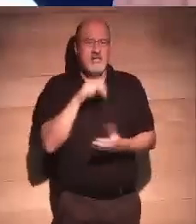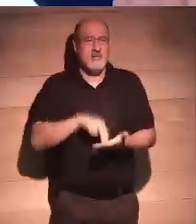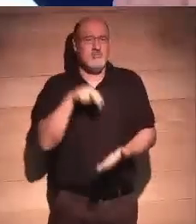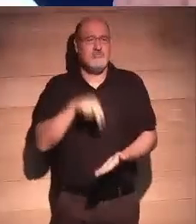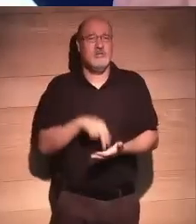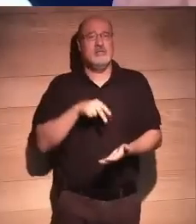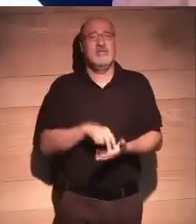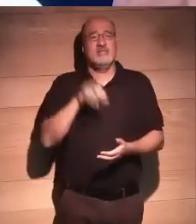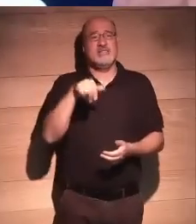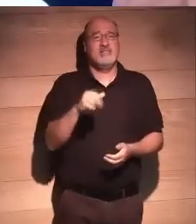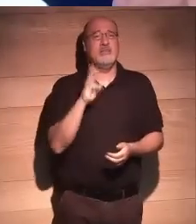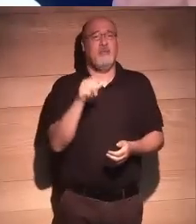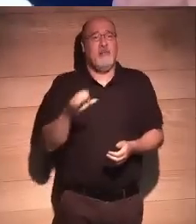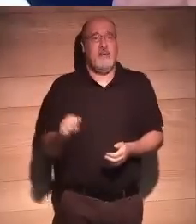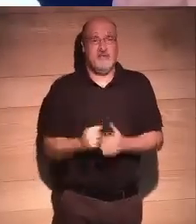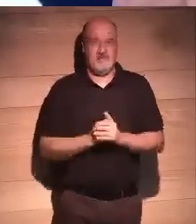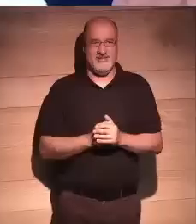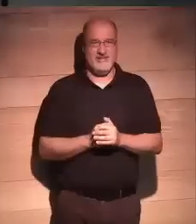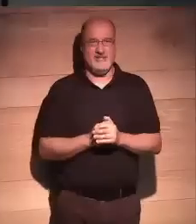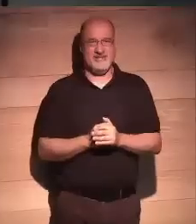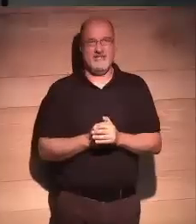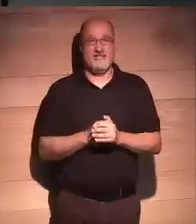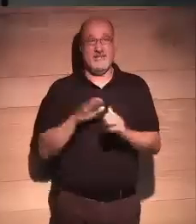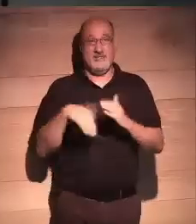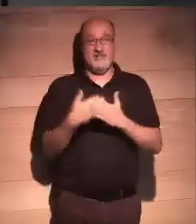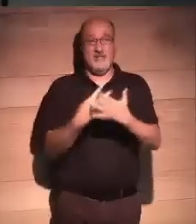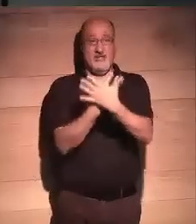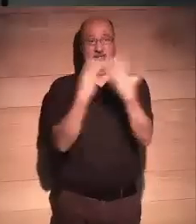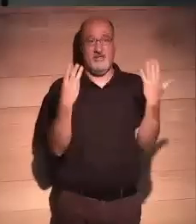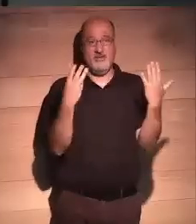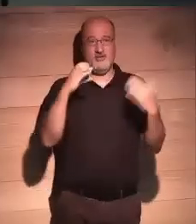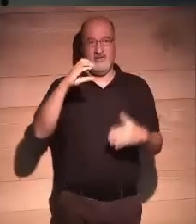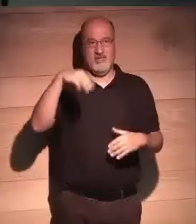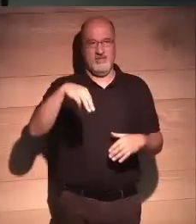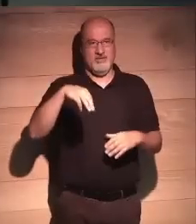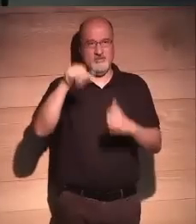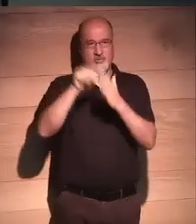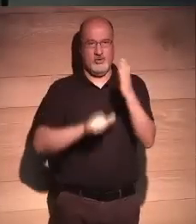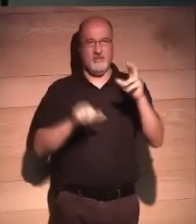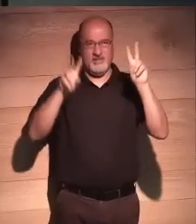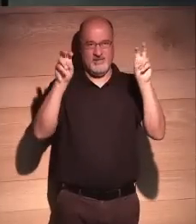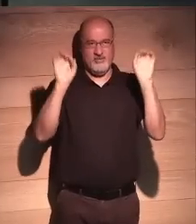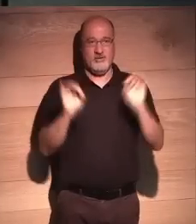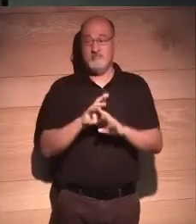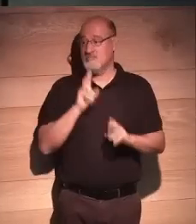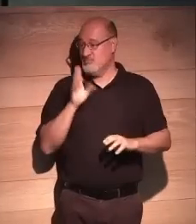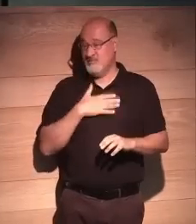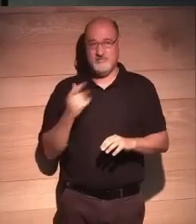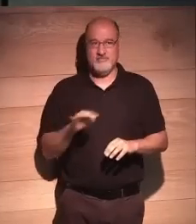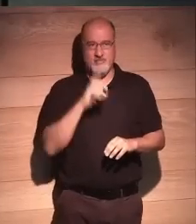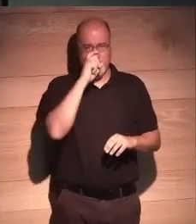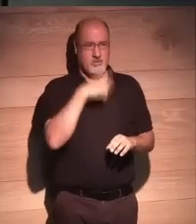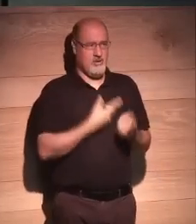evolución. 18 centímetros se llama. Ha sacado Bueno, una pero eso nueva no lo quería canción. nombrar. Vale. Bueno, ya sabes que yo